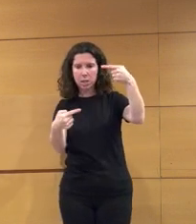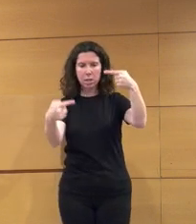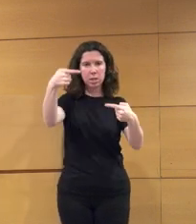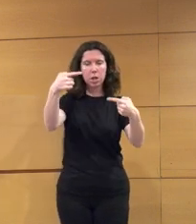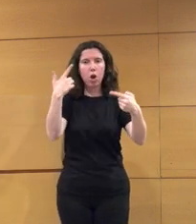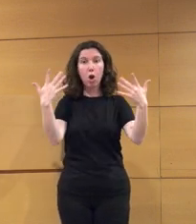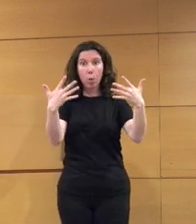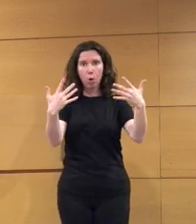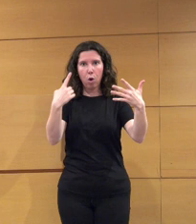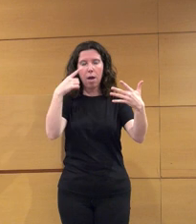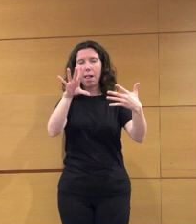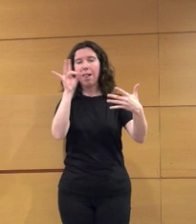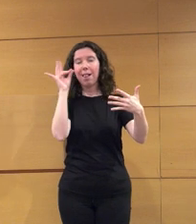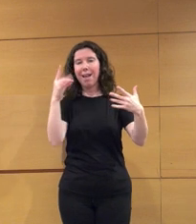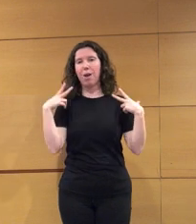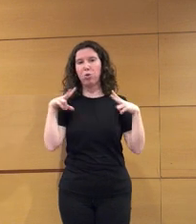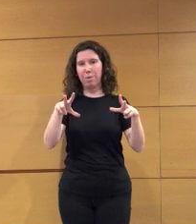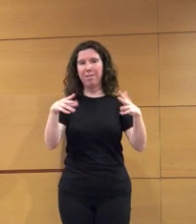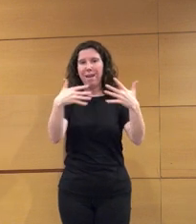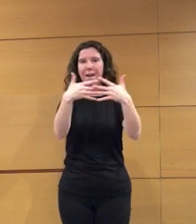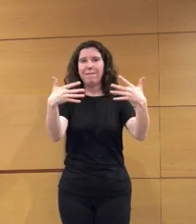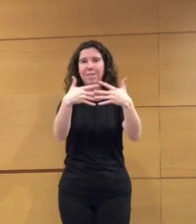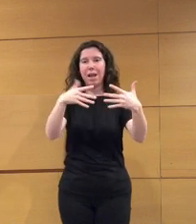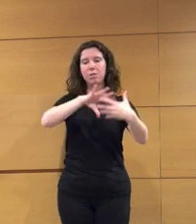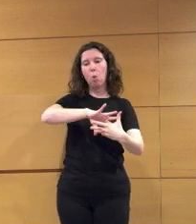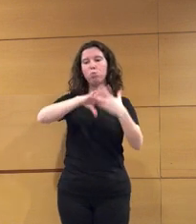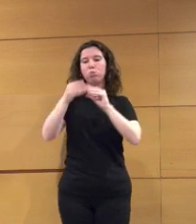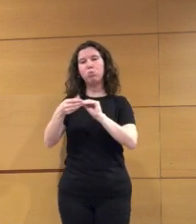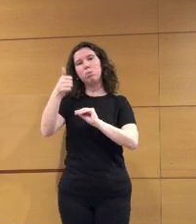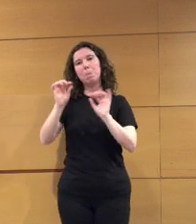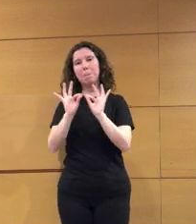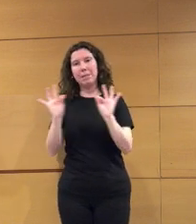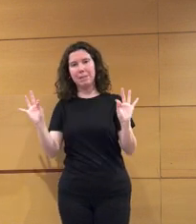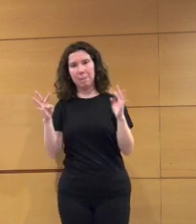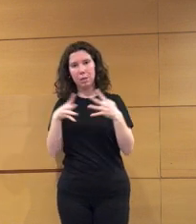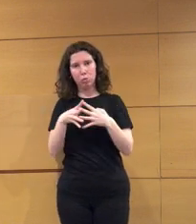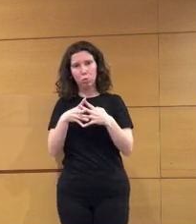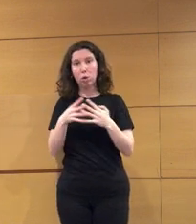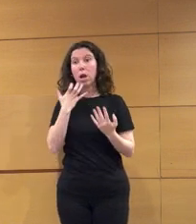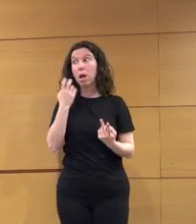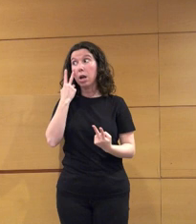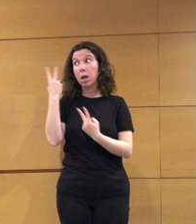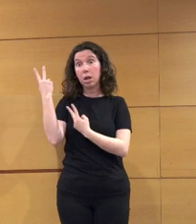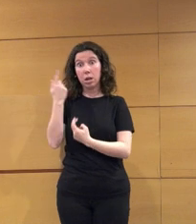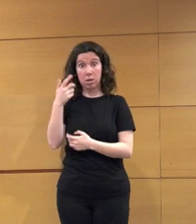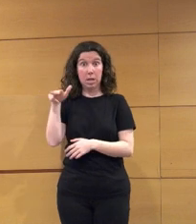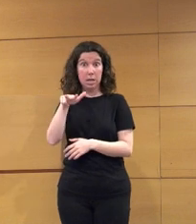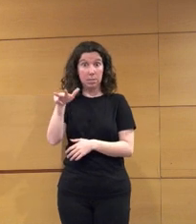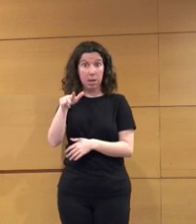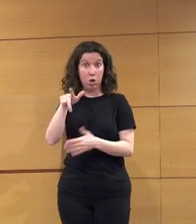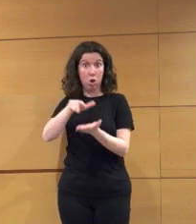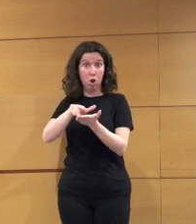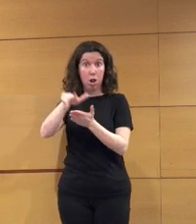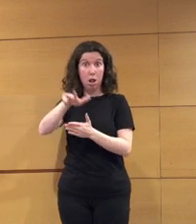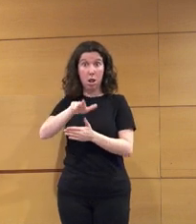ser reemplazadas para transformarlas en oraciones más simples, como en el ejemplo aquí que vemos en español, el Everest, la montaña más alta del